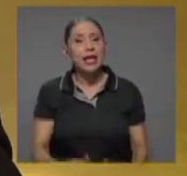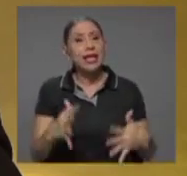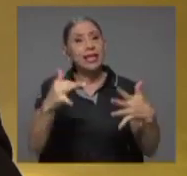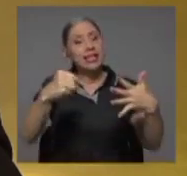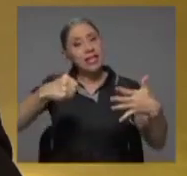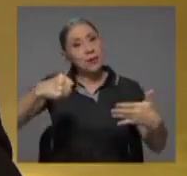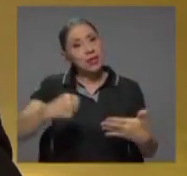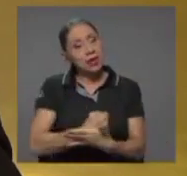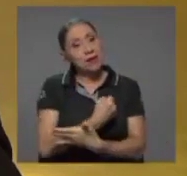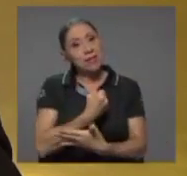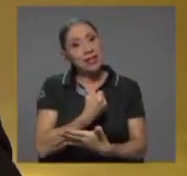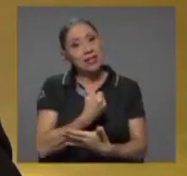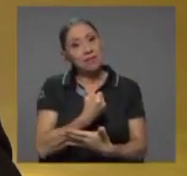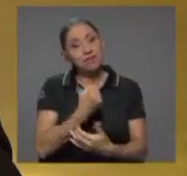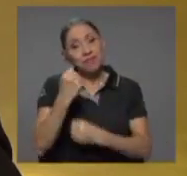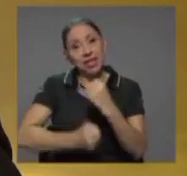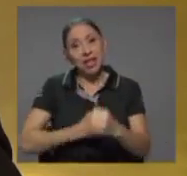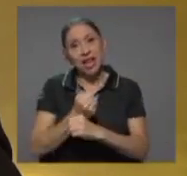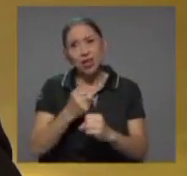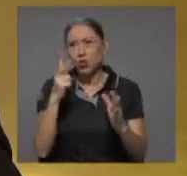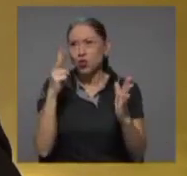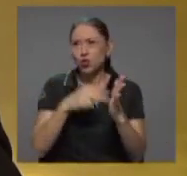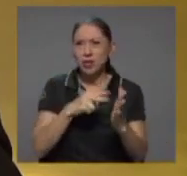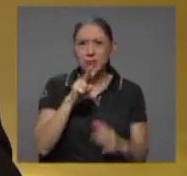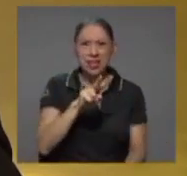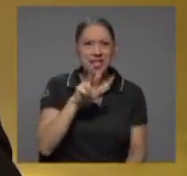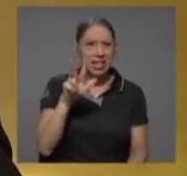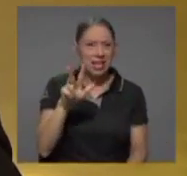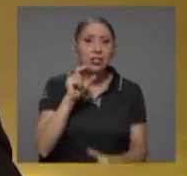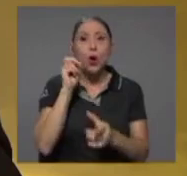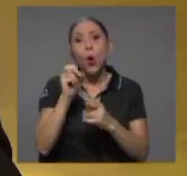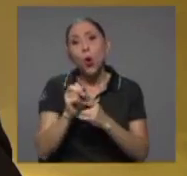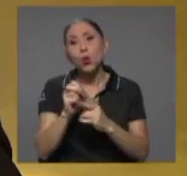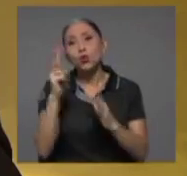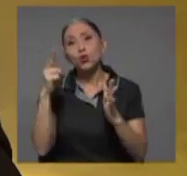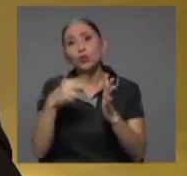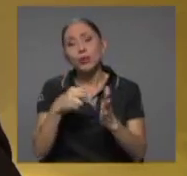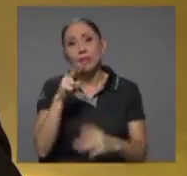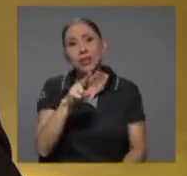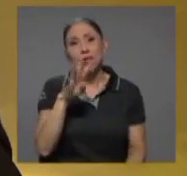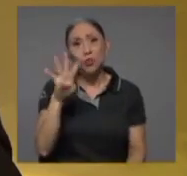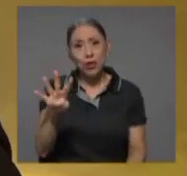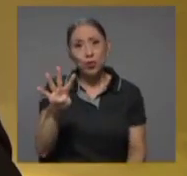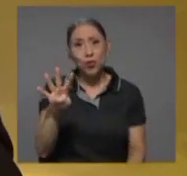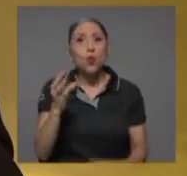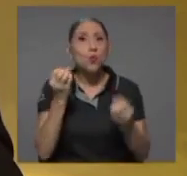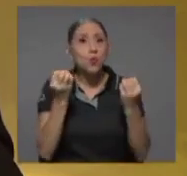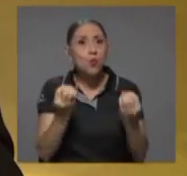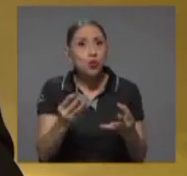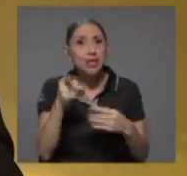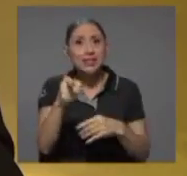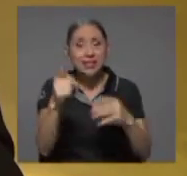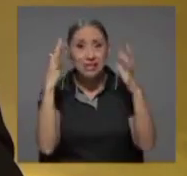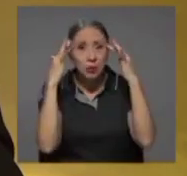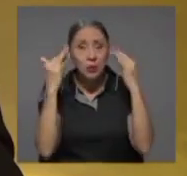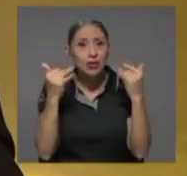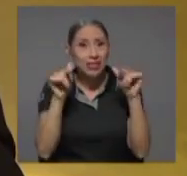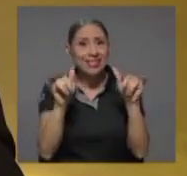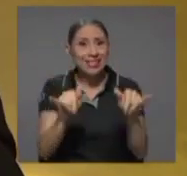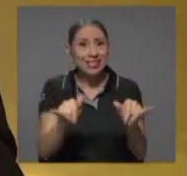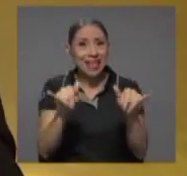lamentablemente en 2023 o 2024 muchas de esas preocupaciones están, pero lo que ocurre en